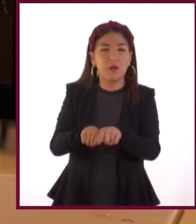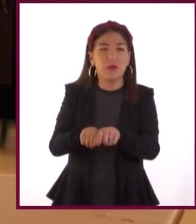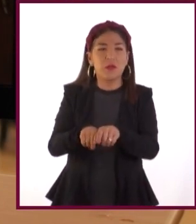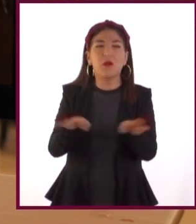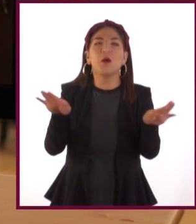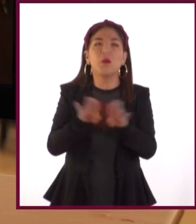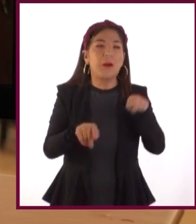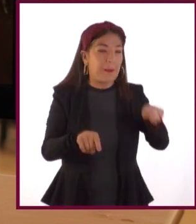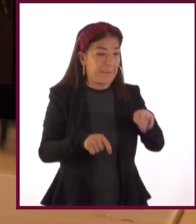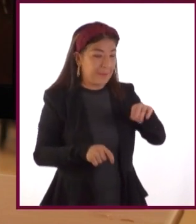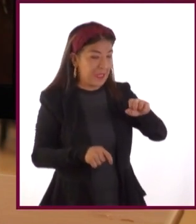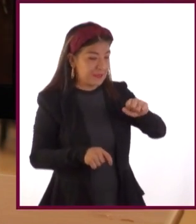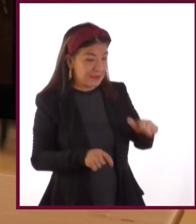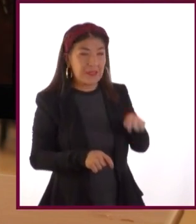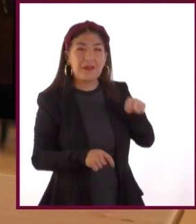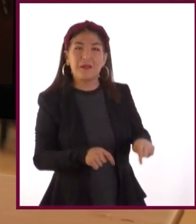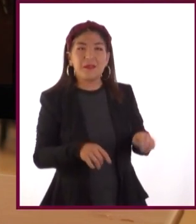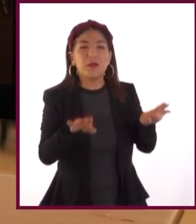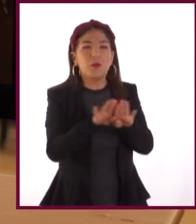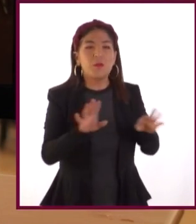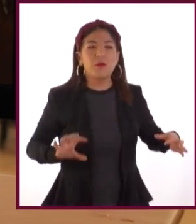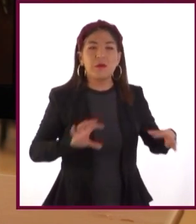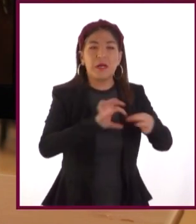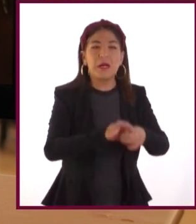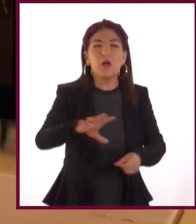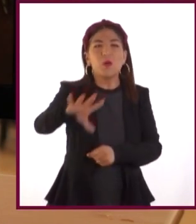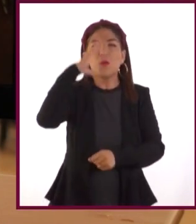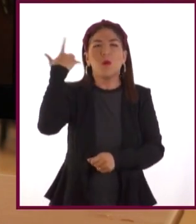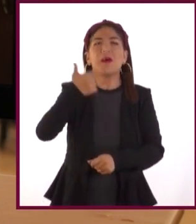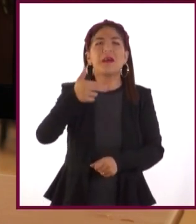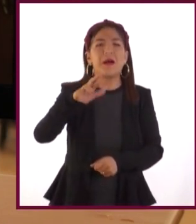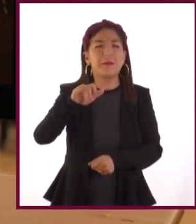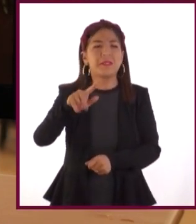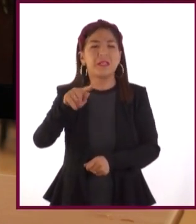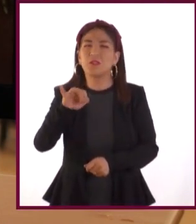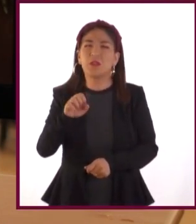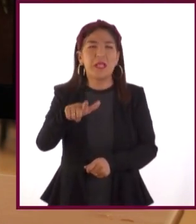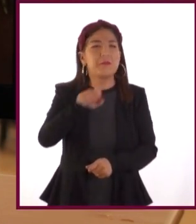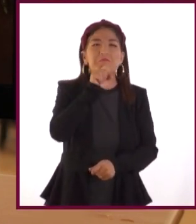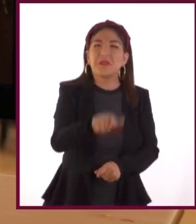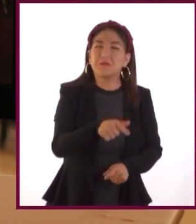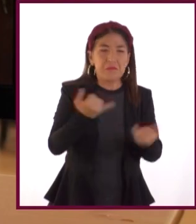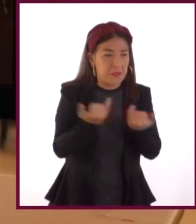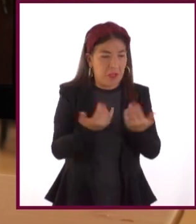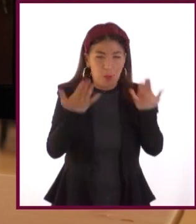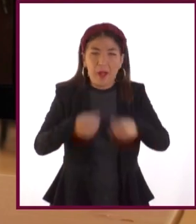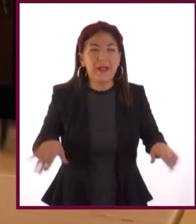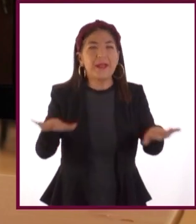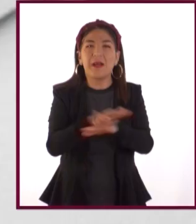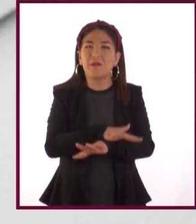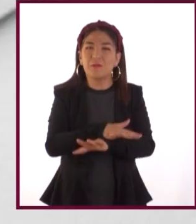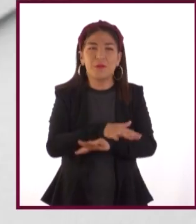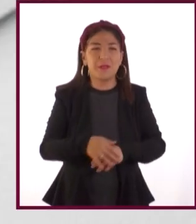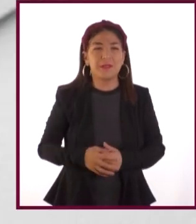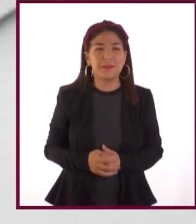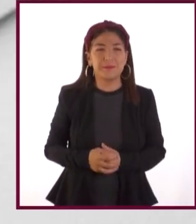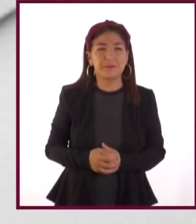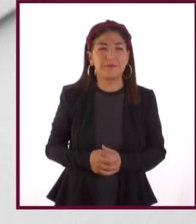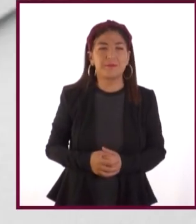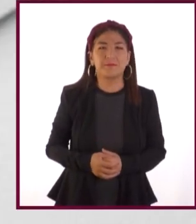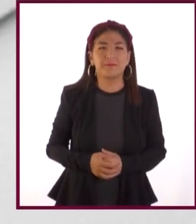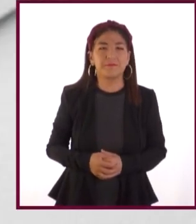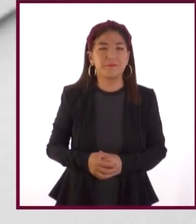cual, como el peso por definición sería el producto de la masa por la aceleración